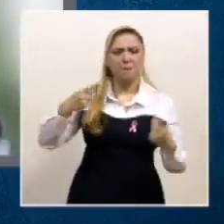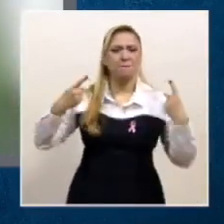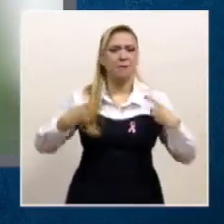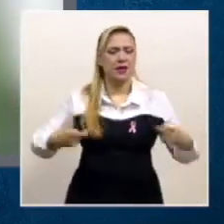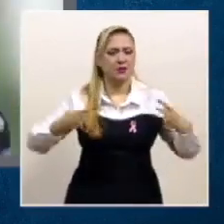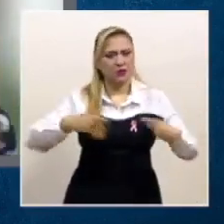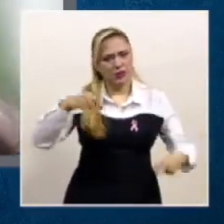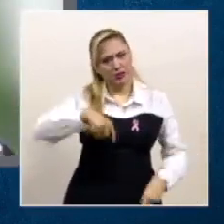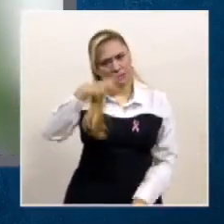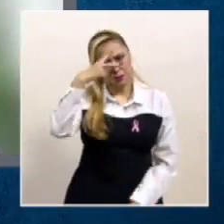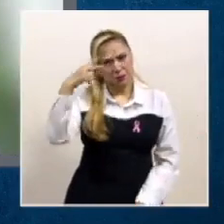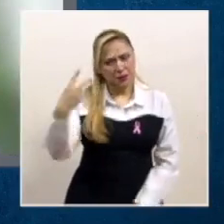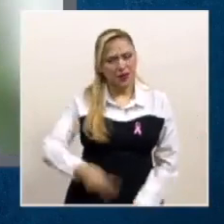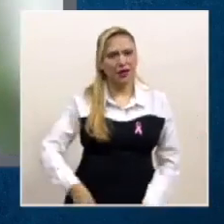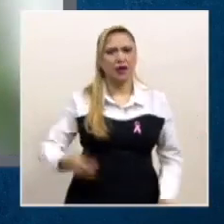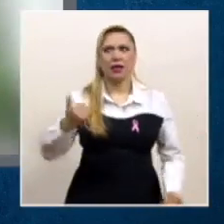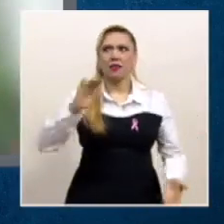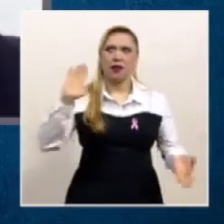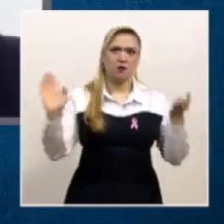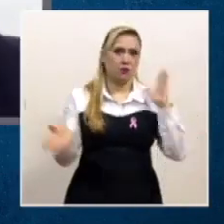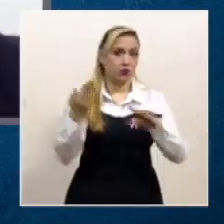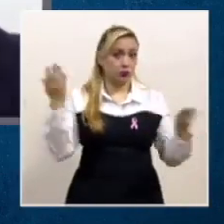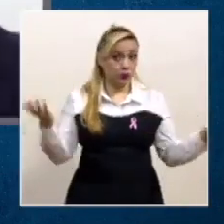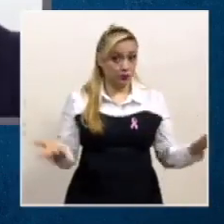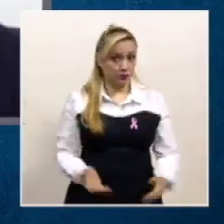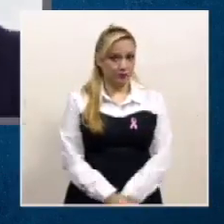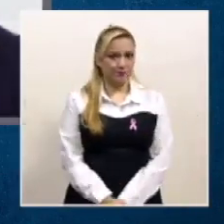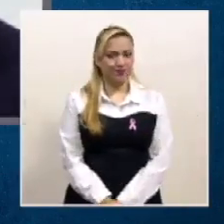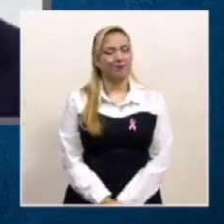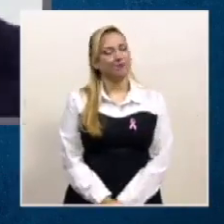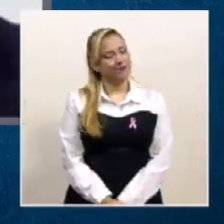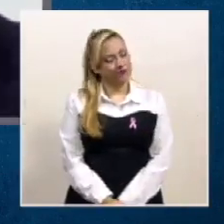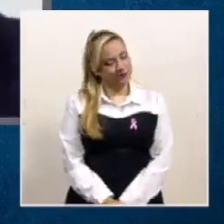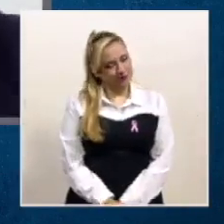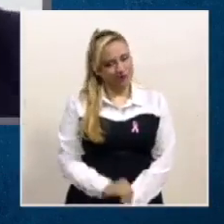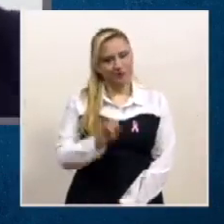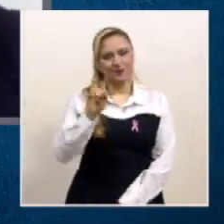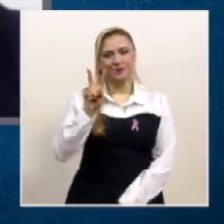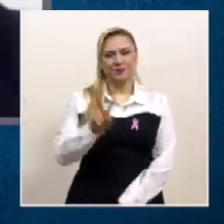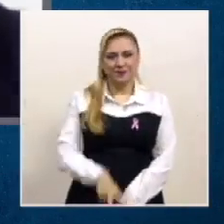de nuestro país y del mundo. Sin duda. Y bueno,